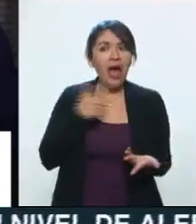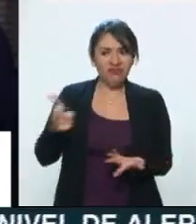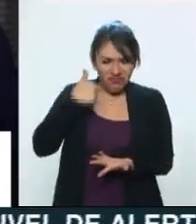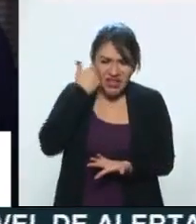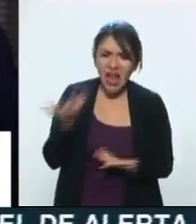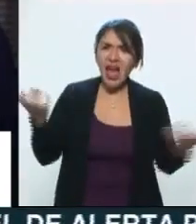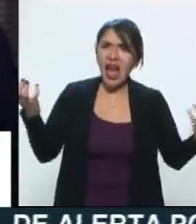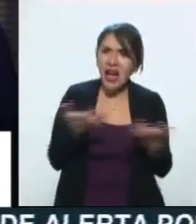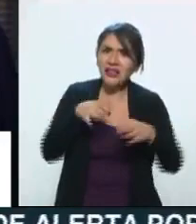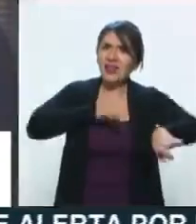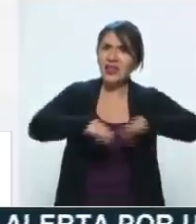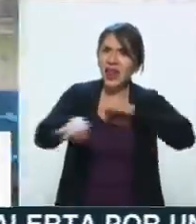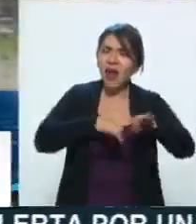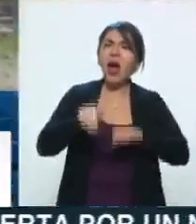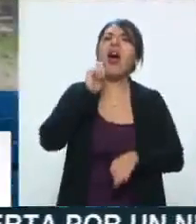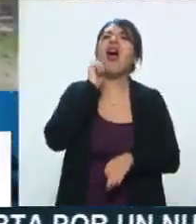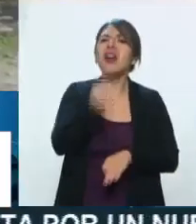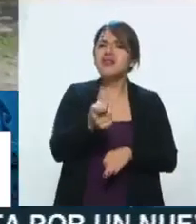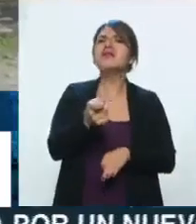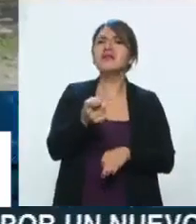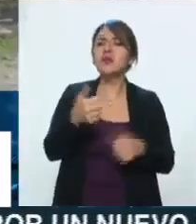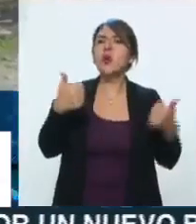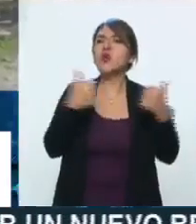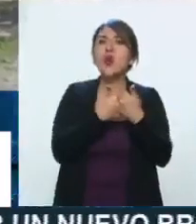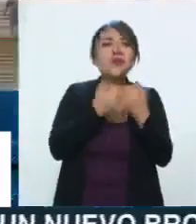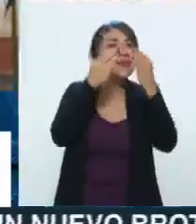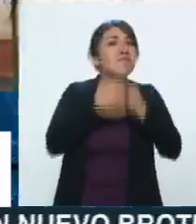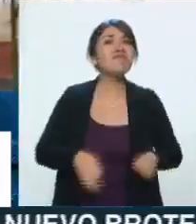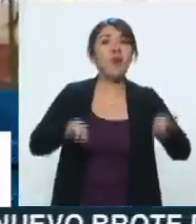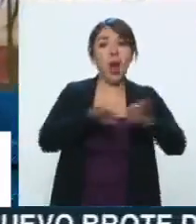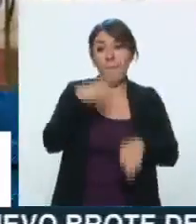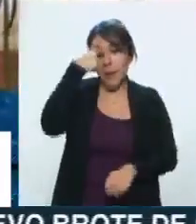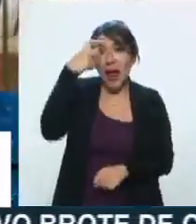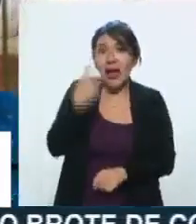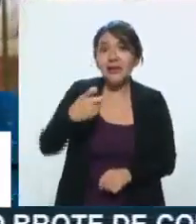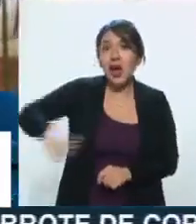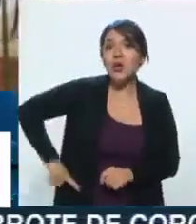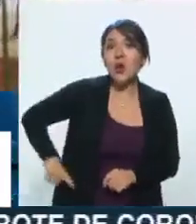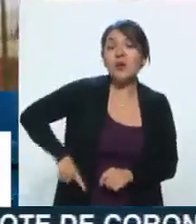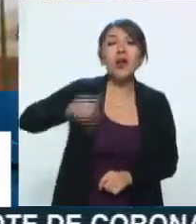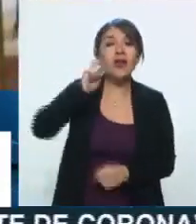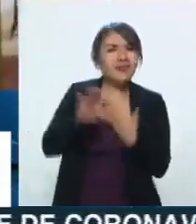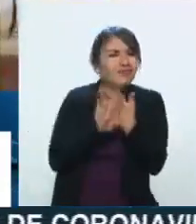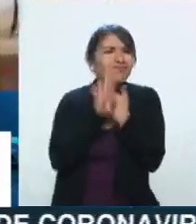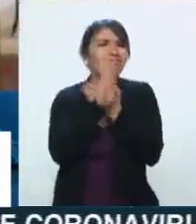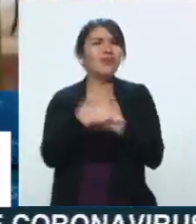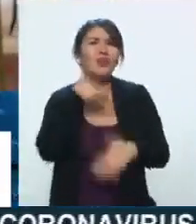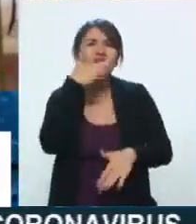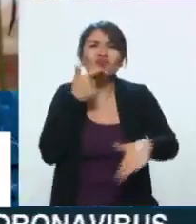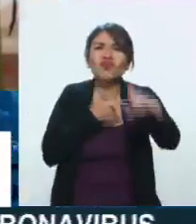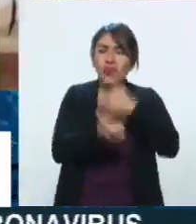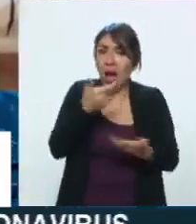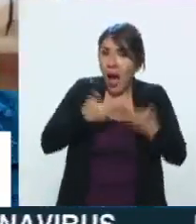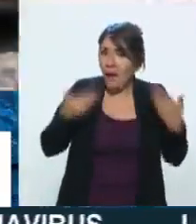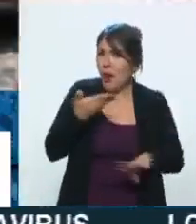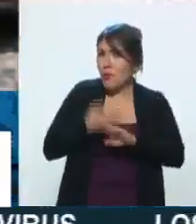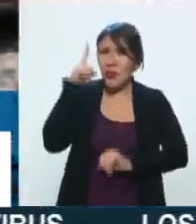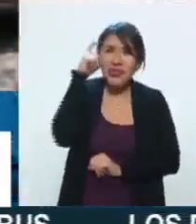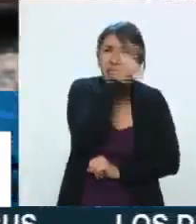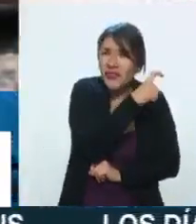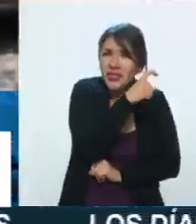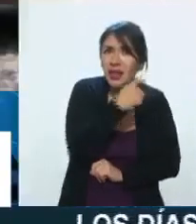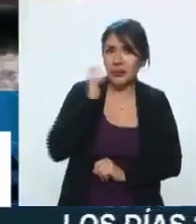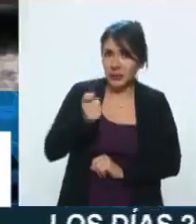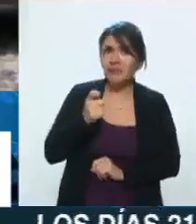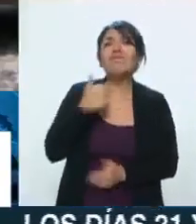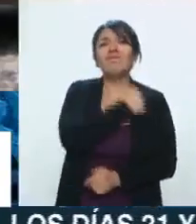ánimo de lo que ha sido la pieza medular de este gobierno, que es justamente el combate a la corrupción, que es muy difícil y cuesta